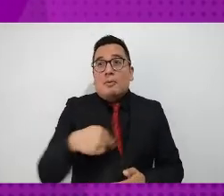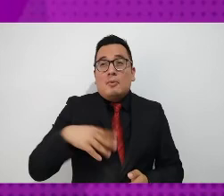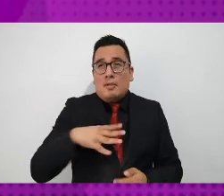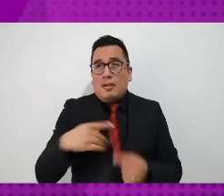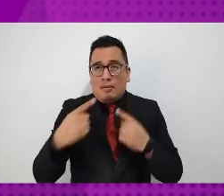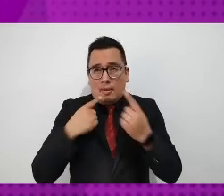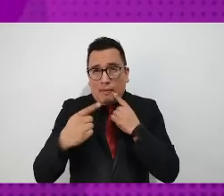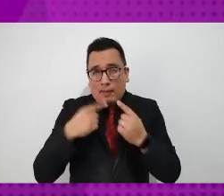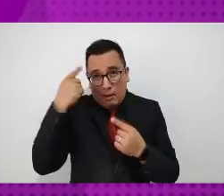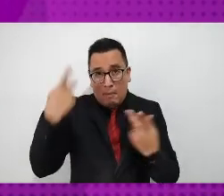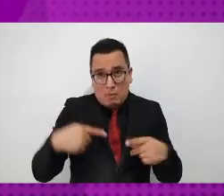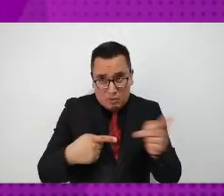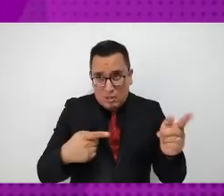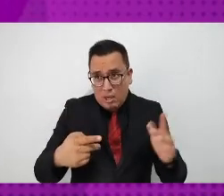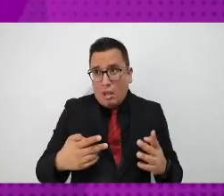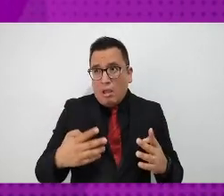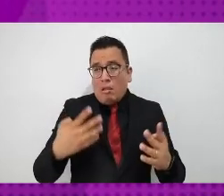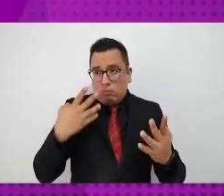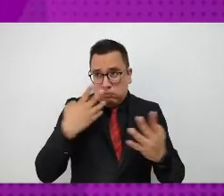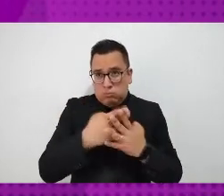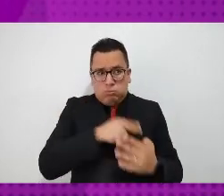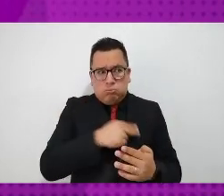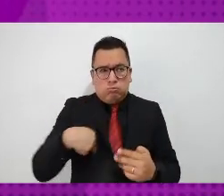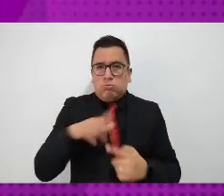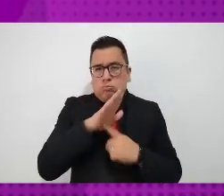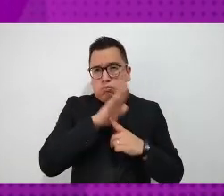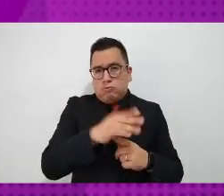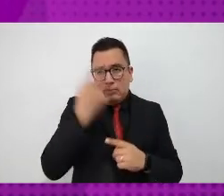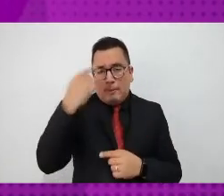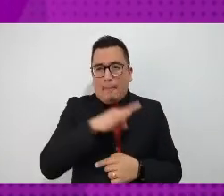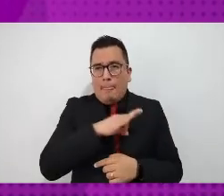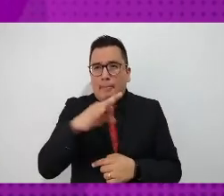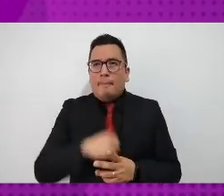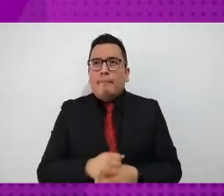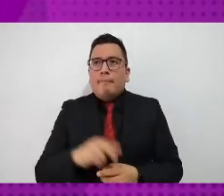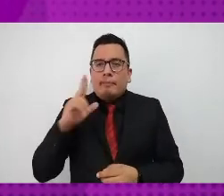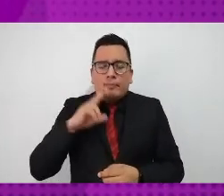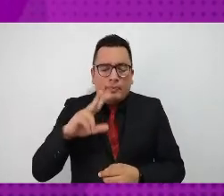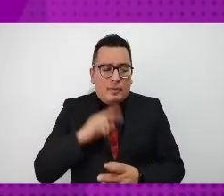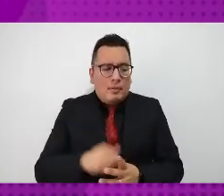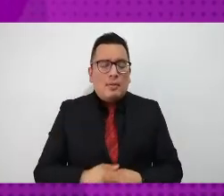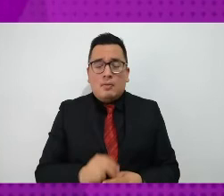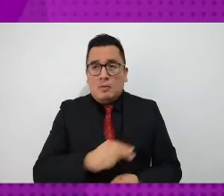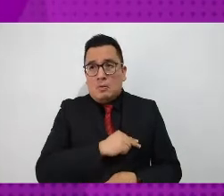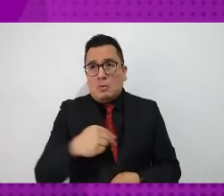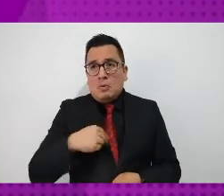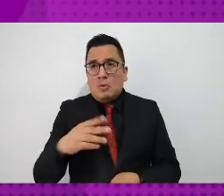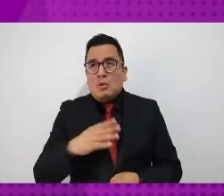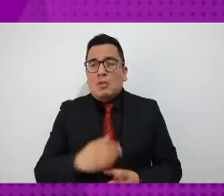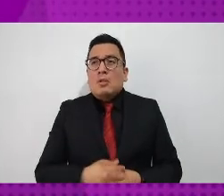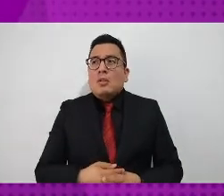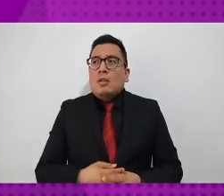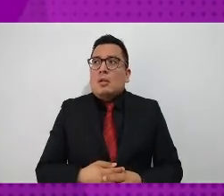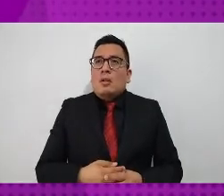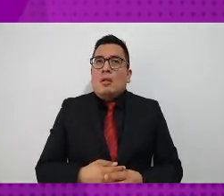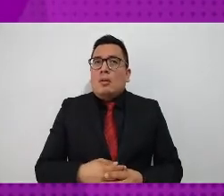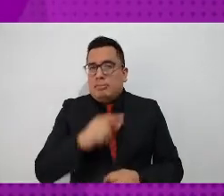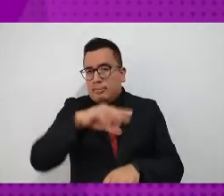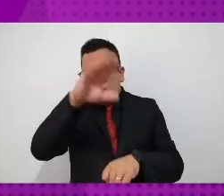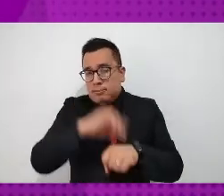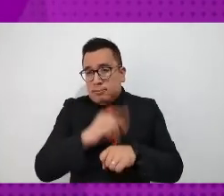debates también para las personas en prisión preventiva para que también pudieran ir se habilitó solicitamos a las a los